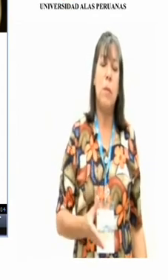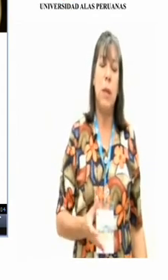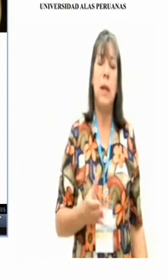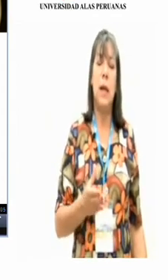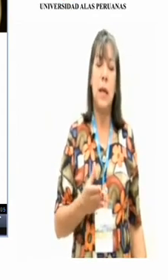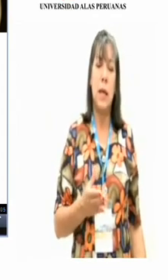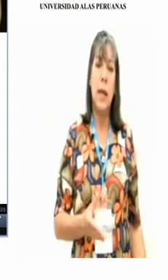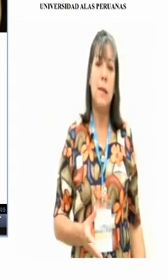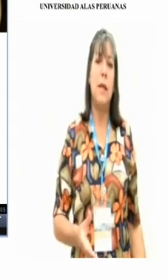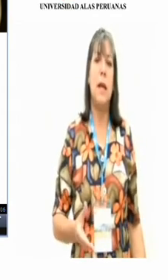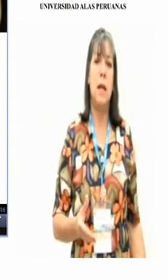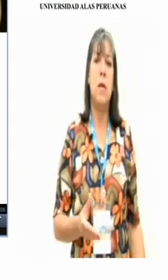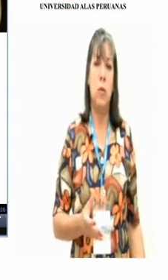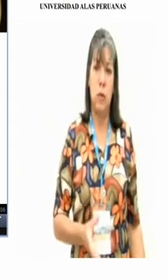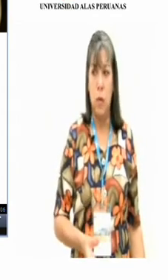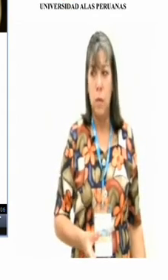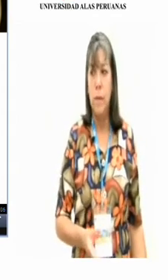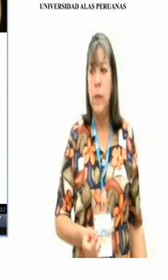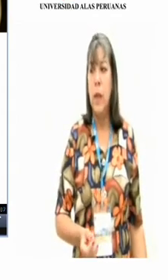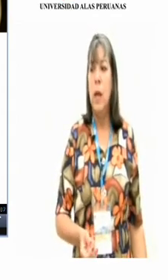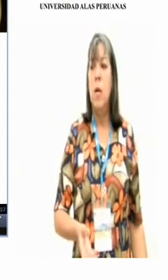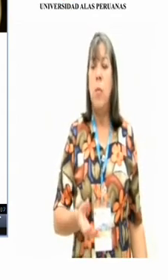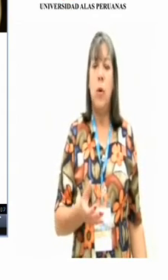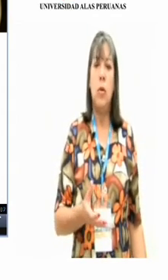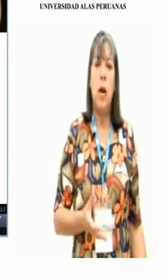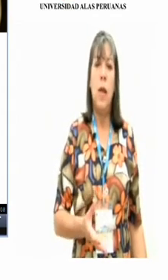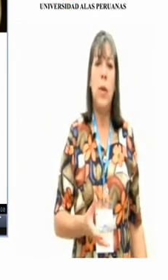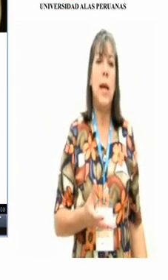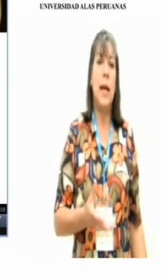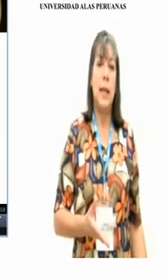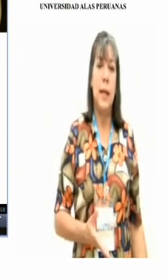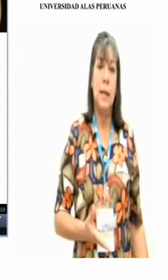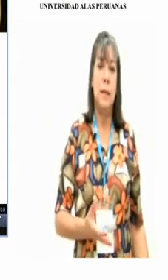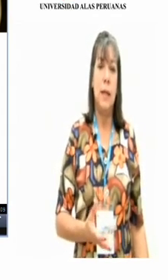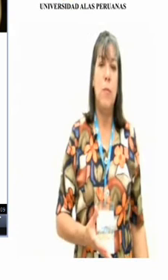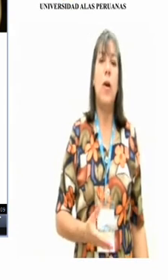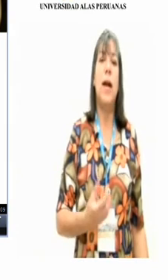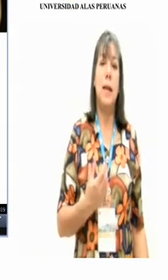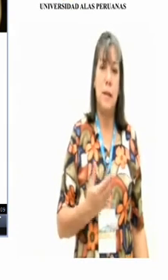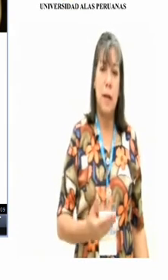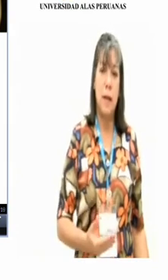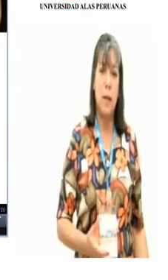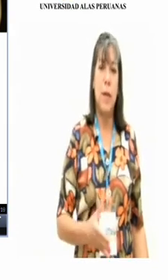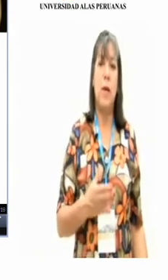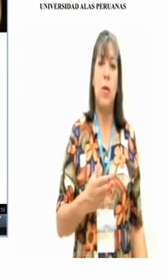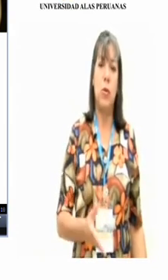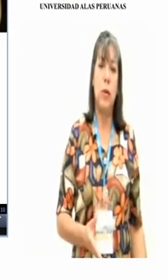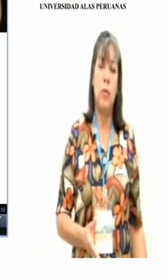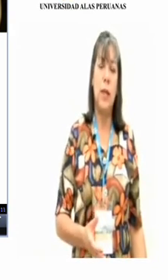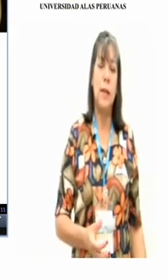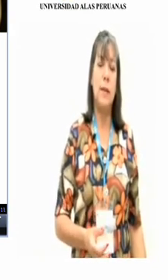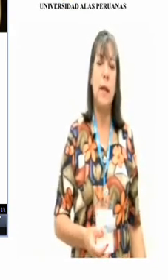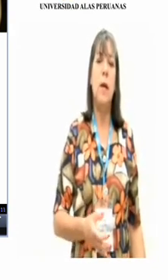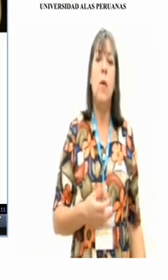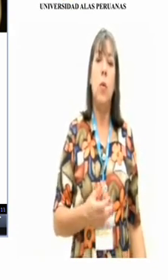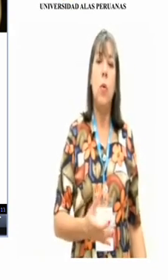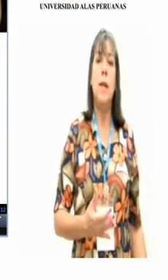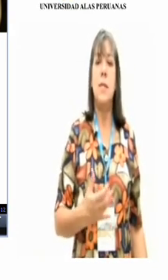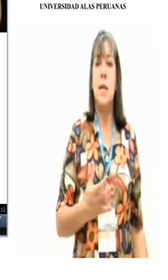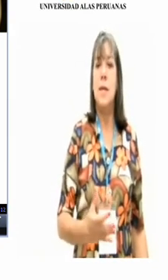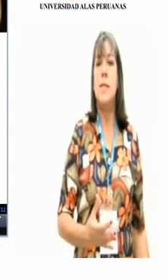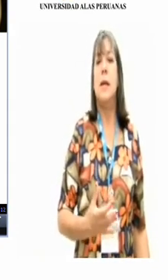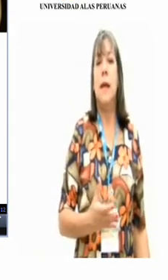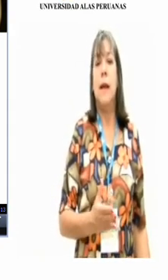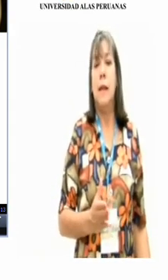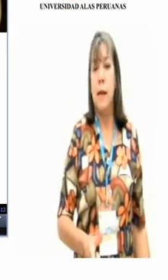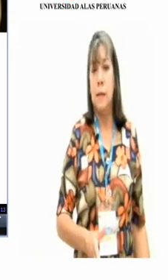se fundamenta en la equidad y en la inclusión. Por otro lado, en la calidad, tenemos que garantizarle también a nuestros estudiantes